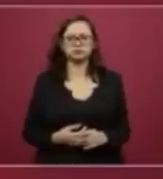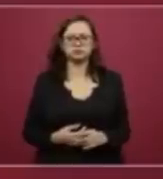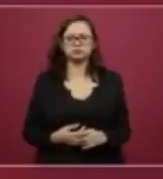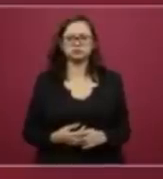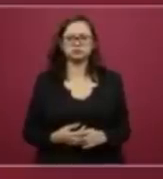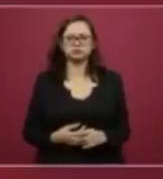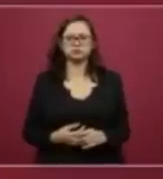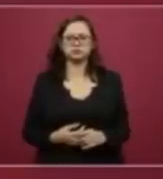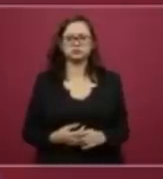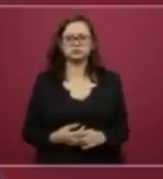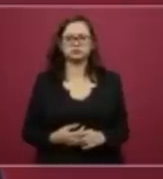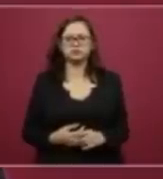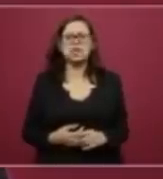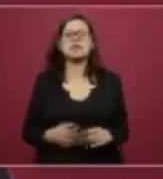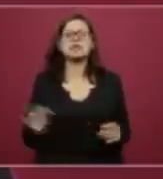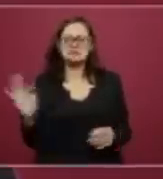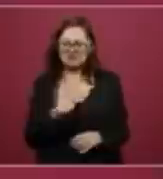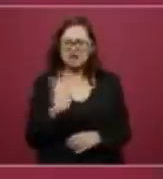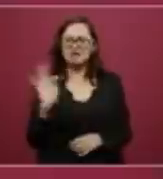justificarse